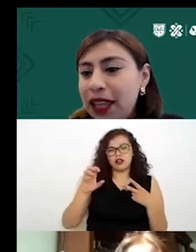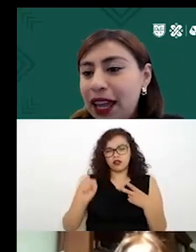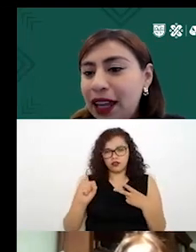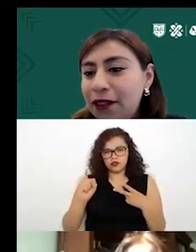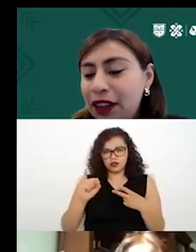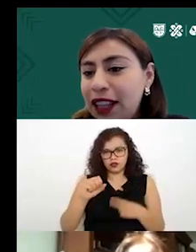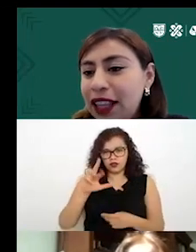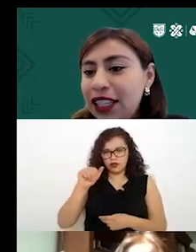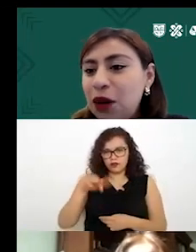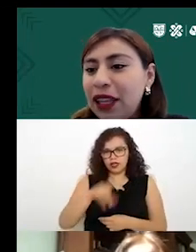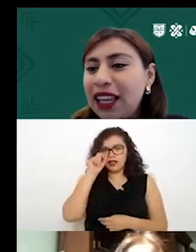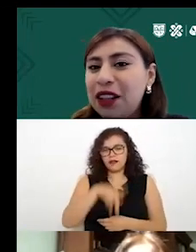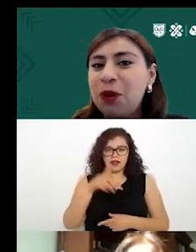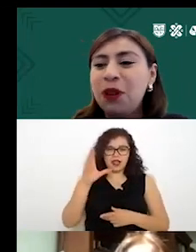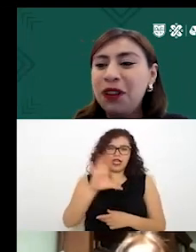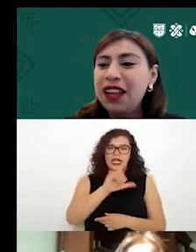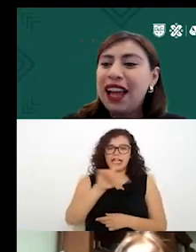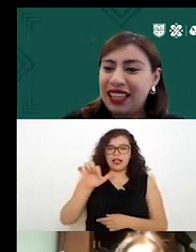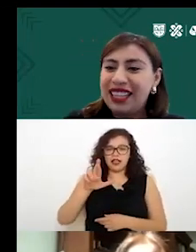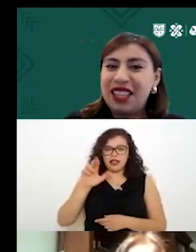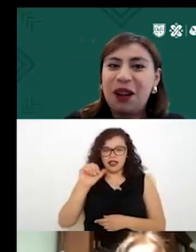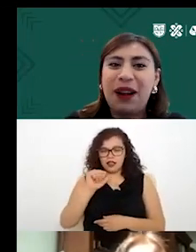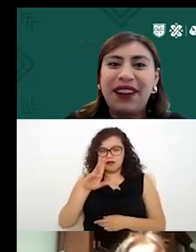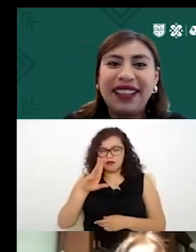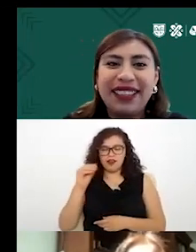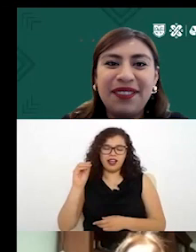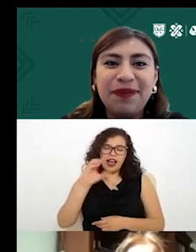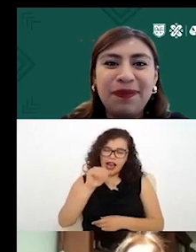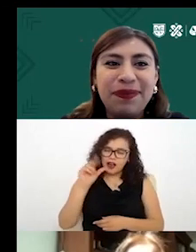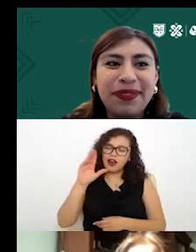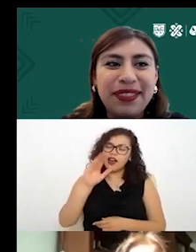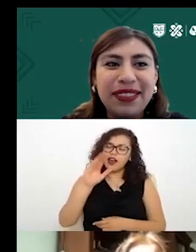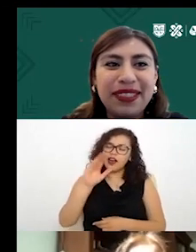nos acompaña Fernanda de Centro Mexicano Pro Bono, a quien le cedo la palabra.